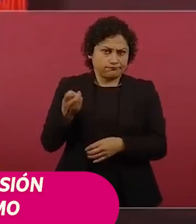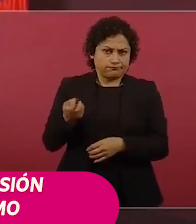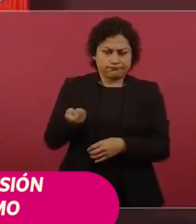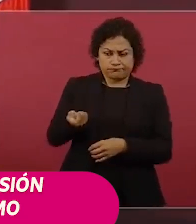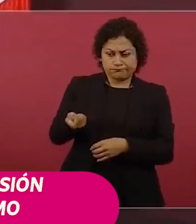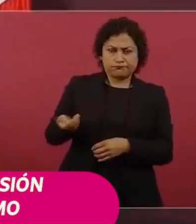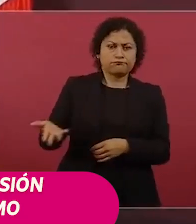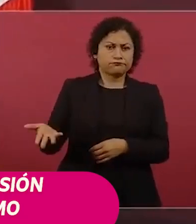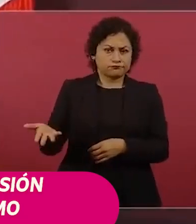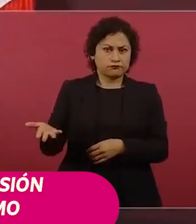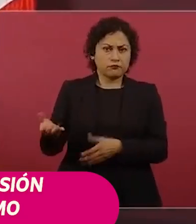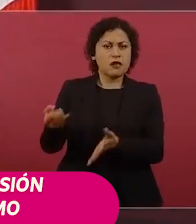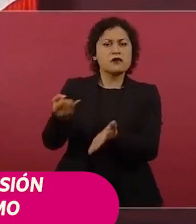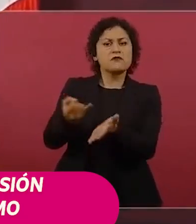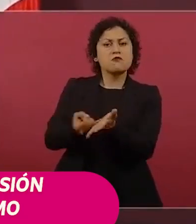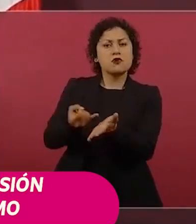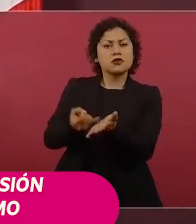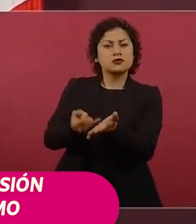subsidio,